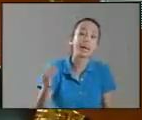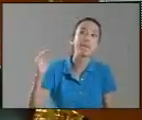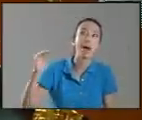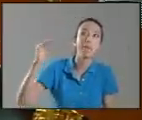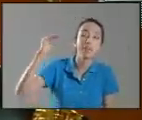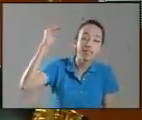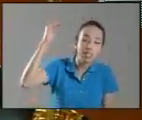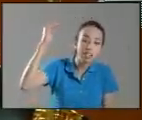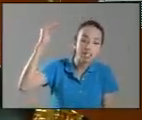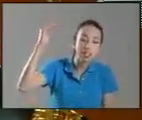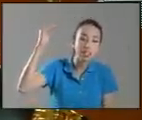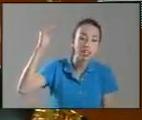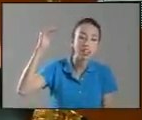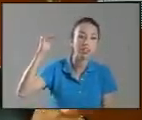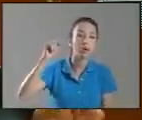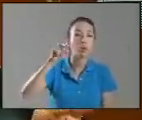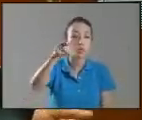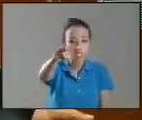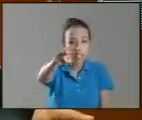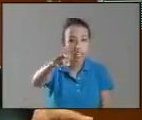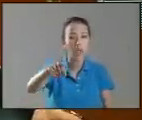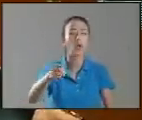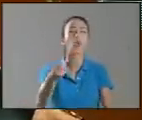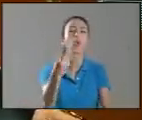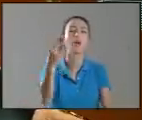Sí, con la vara, amén. Pero